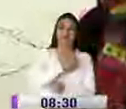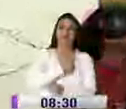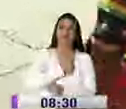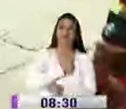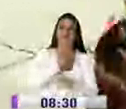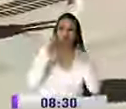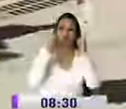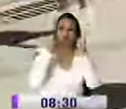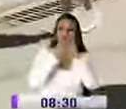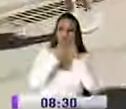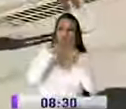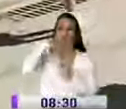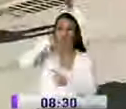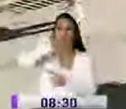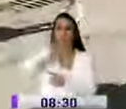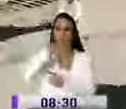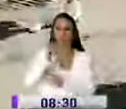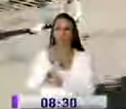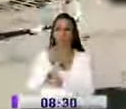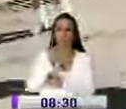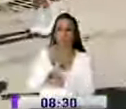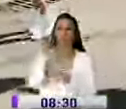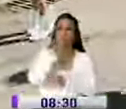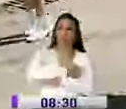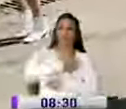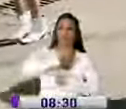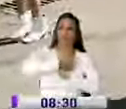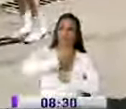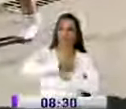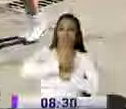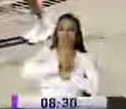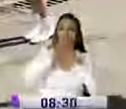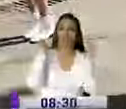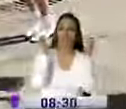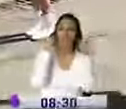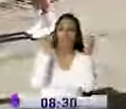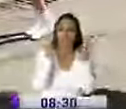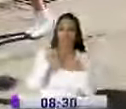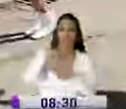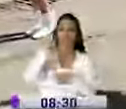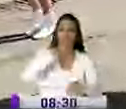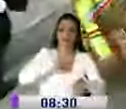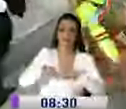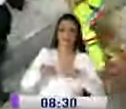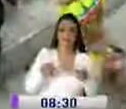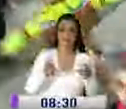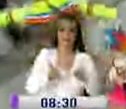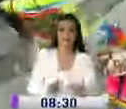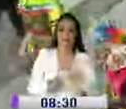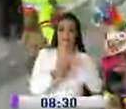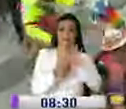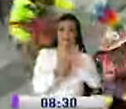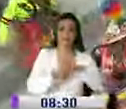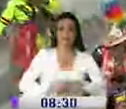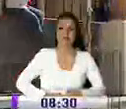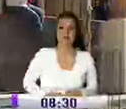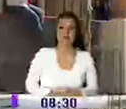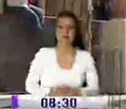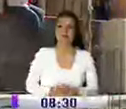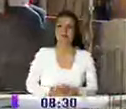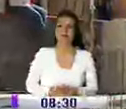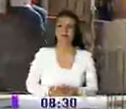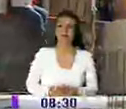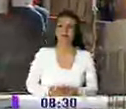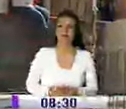José Obrero, que conmemora también el Día del Trabajador a celebrarse este 1 de mayo. Informó